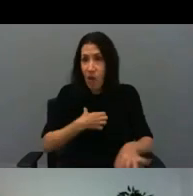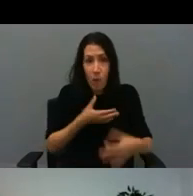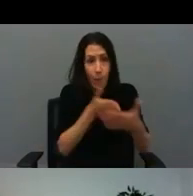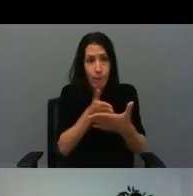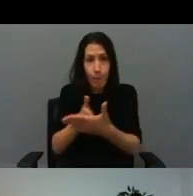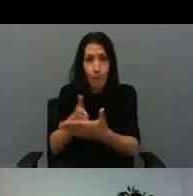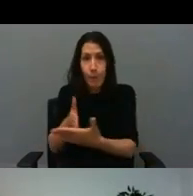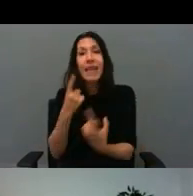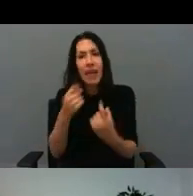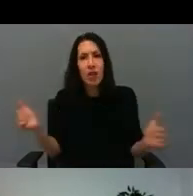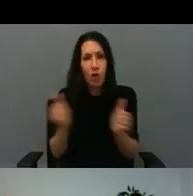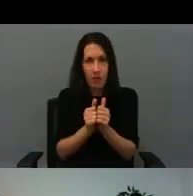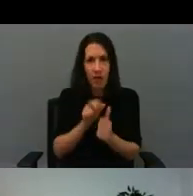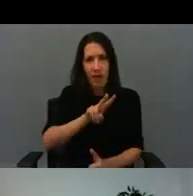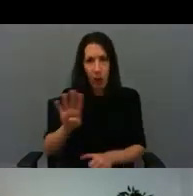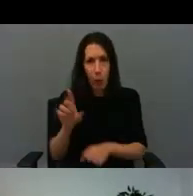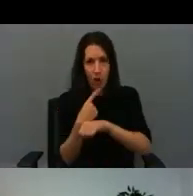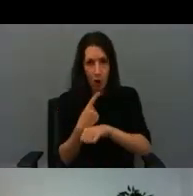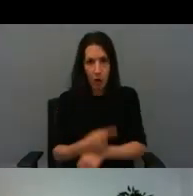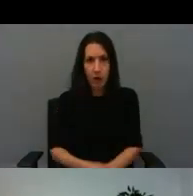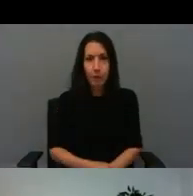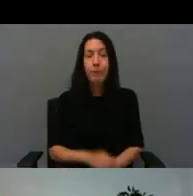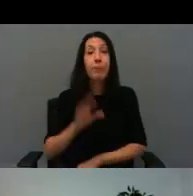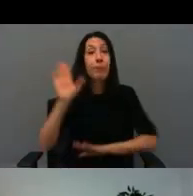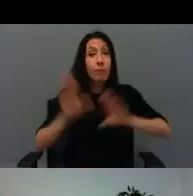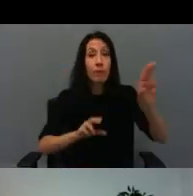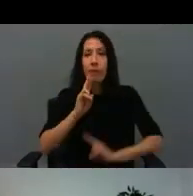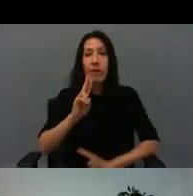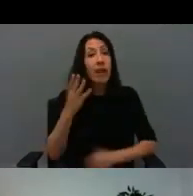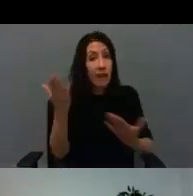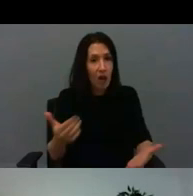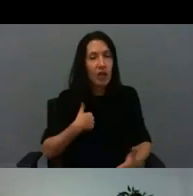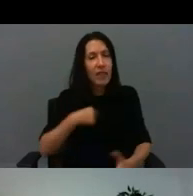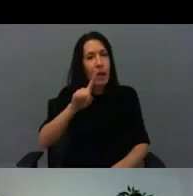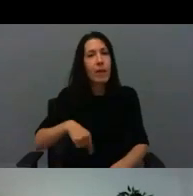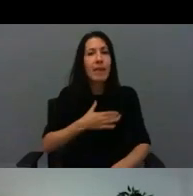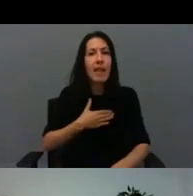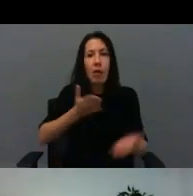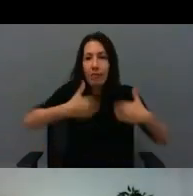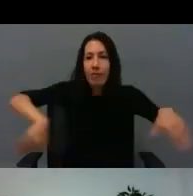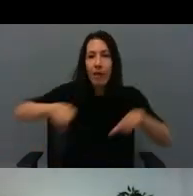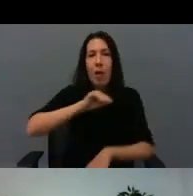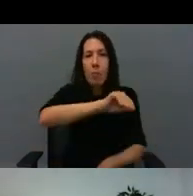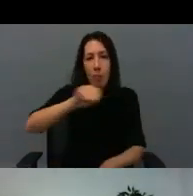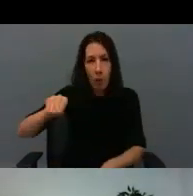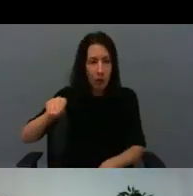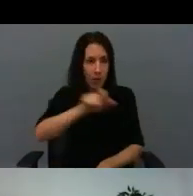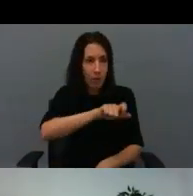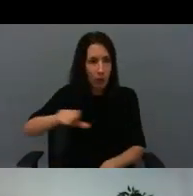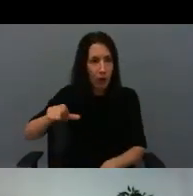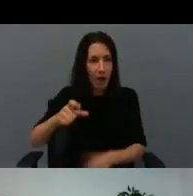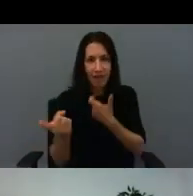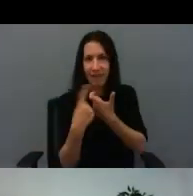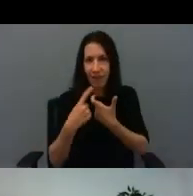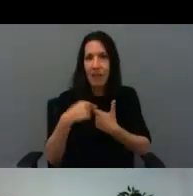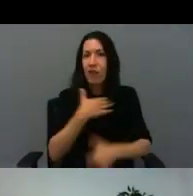Vale. Claro, y aquí la cuestión, y esto ya lanzo una pregunta al aire, también para el resto de participantes, de personas